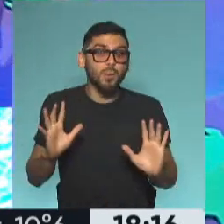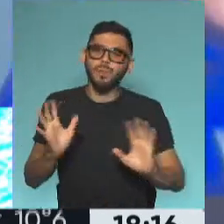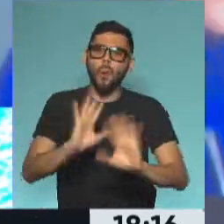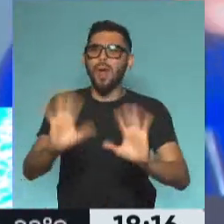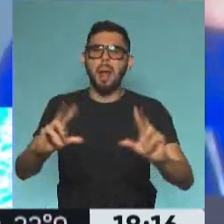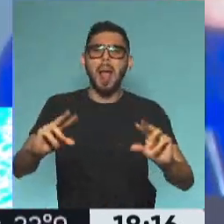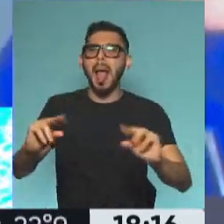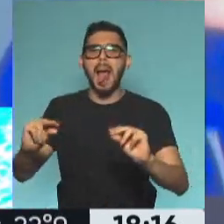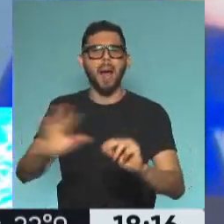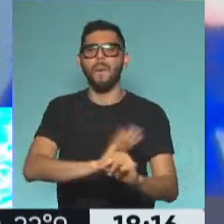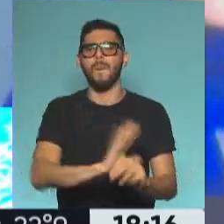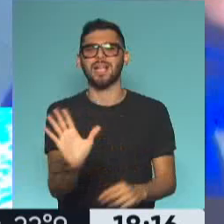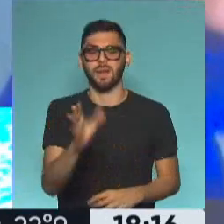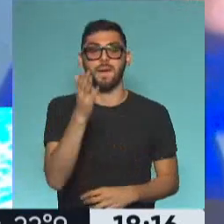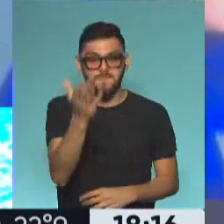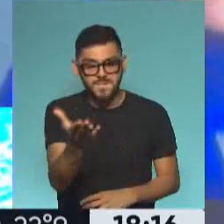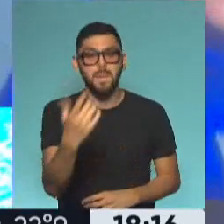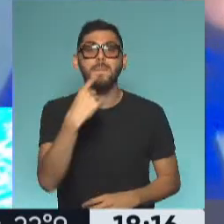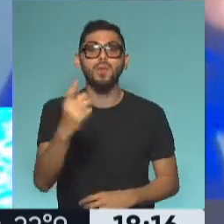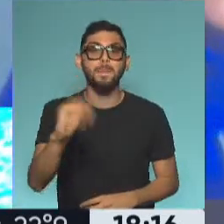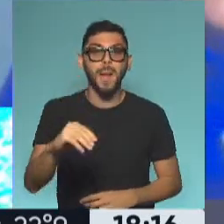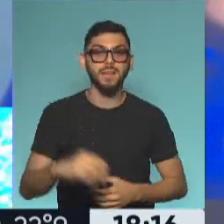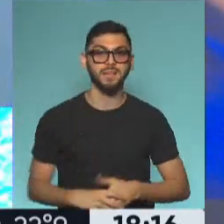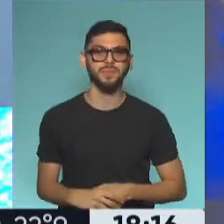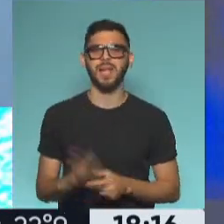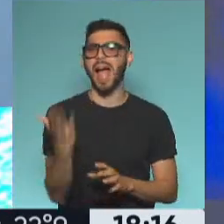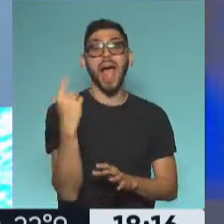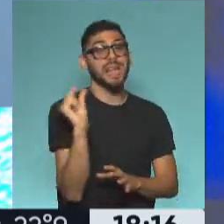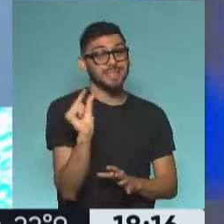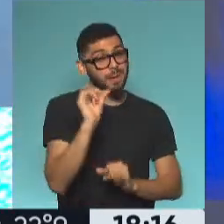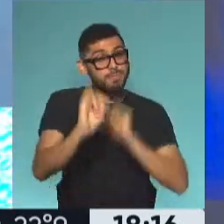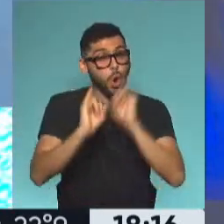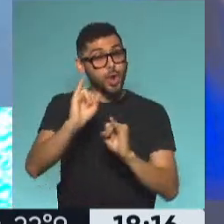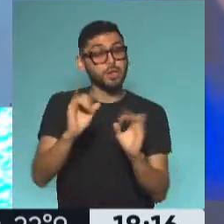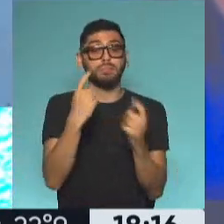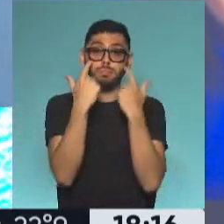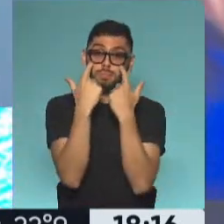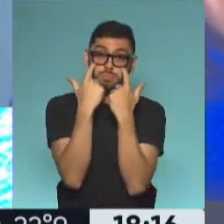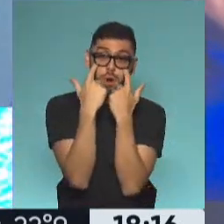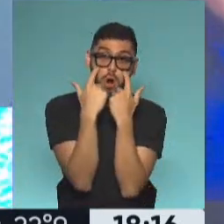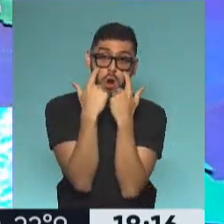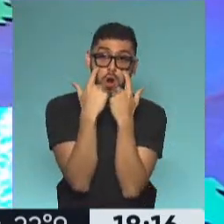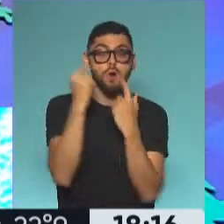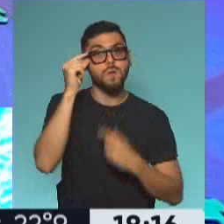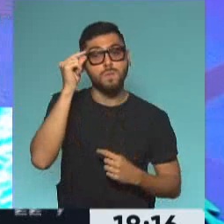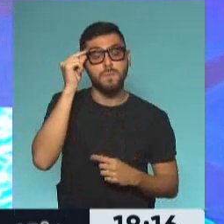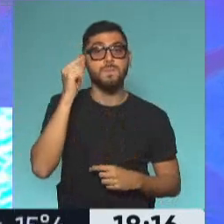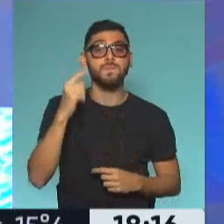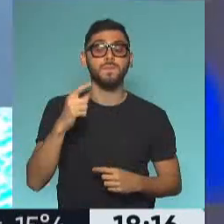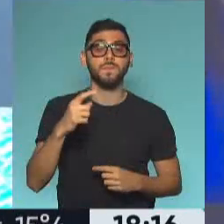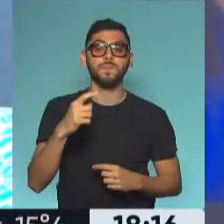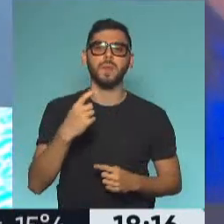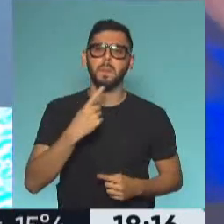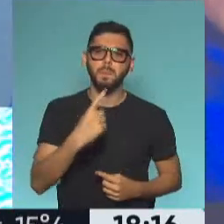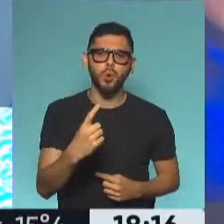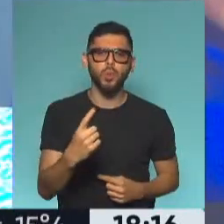de chachara. Sí. Francesca, siguiente Esto pregunta. Esto lo vimos hace muy poquito, así que ojo. Y la pregunta